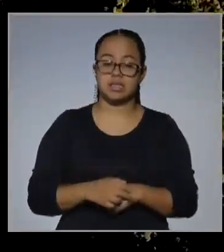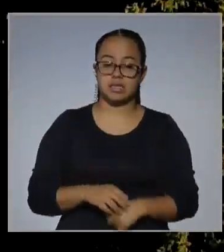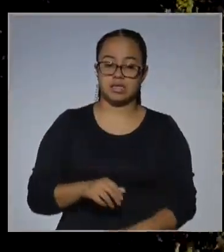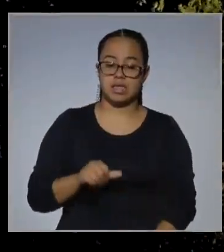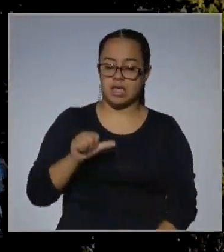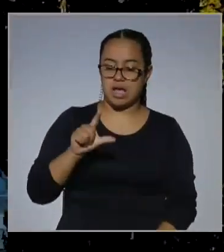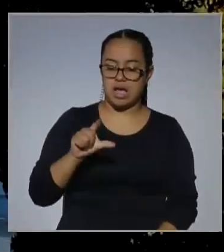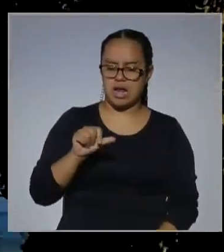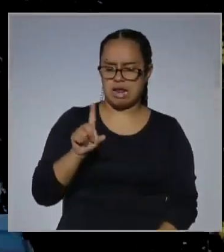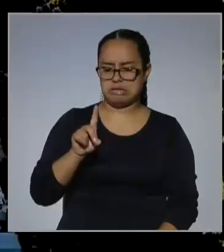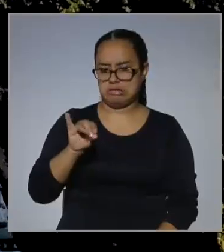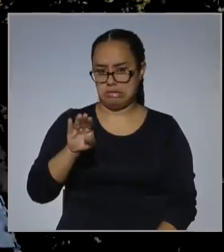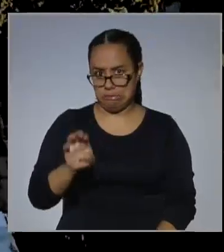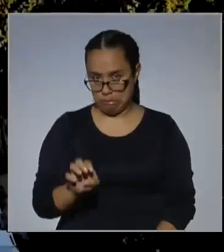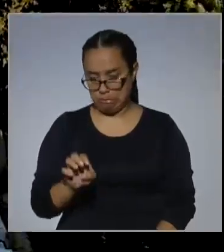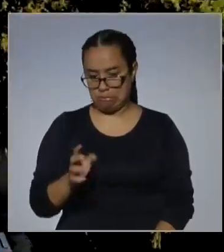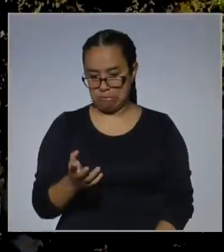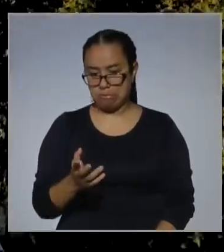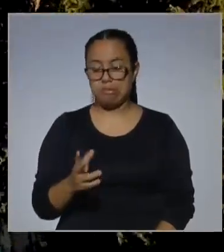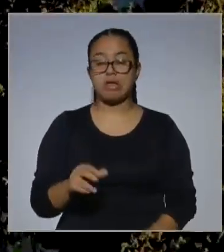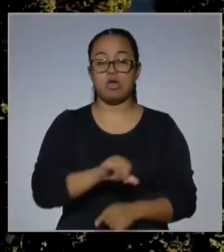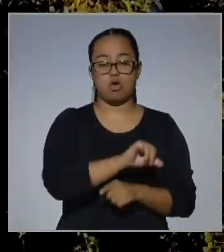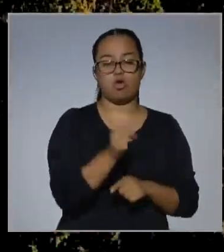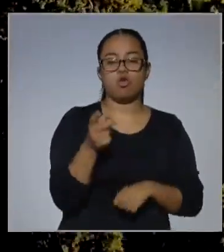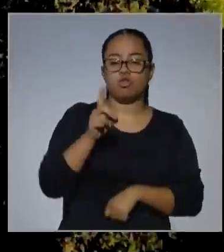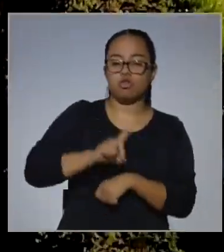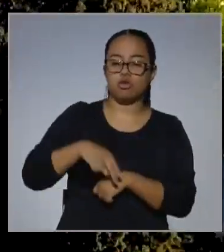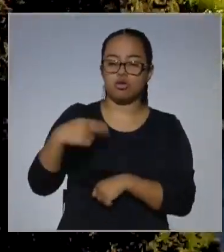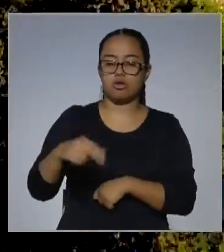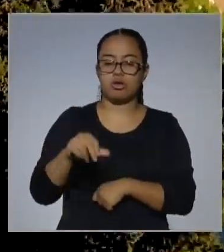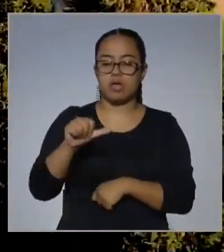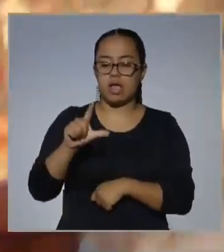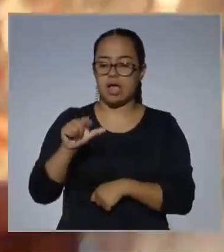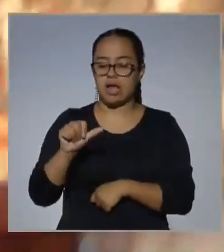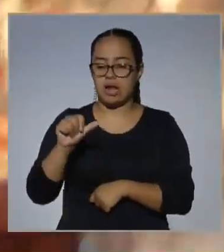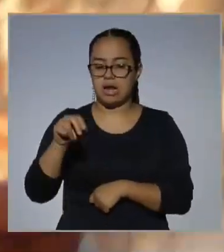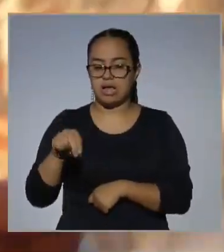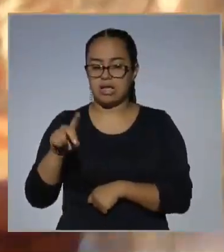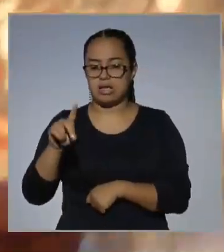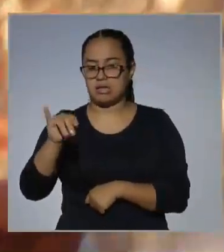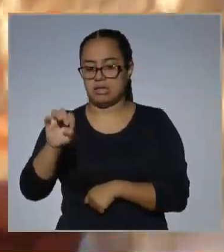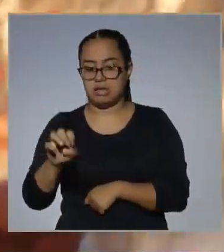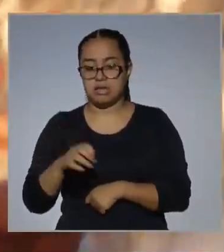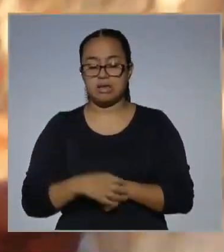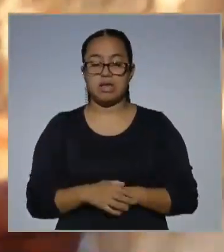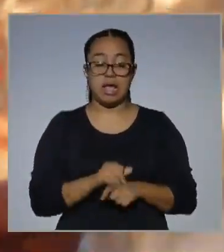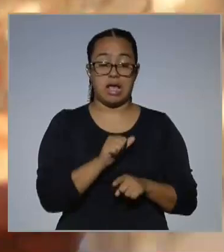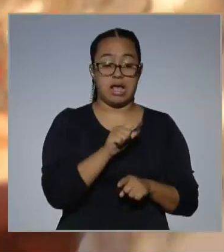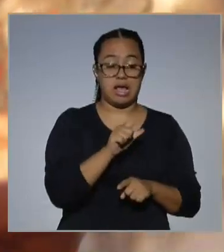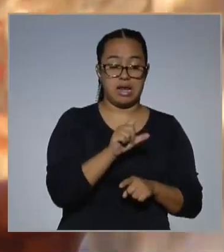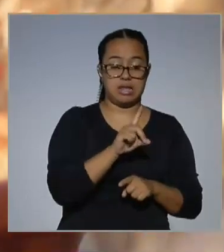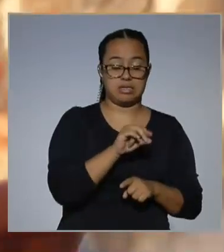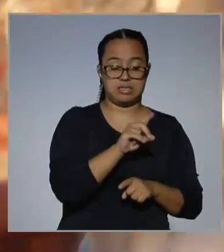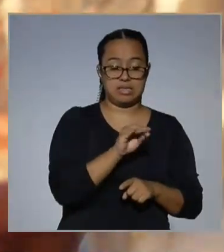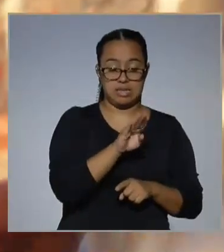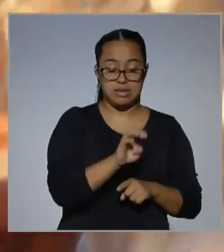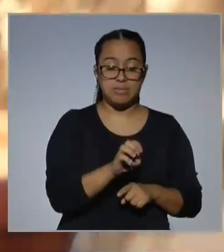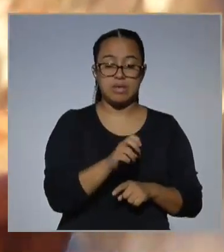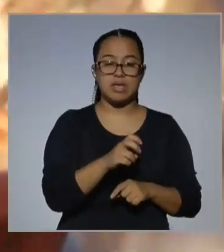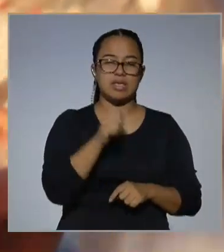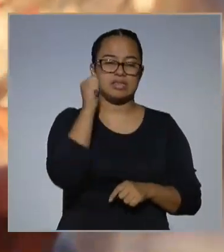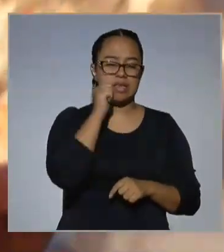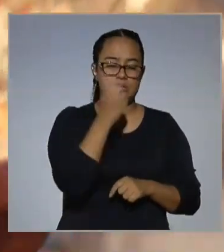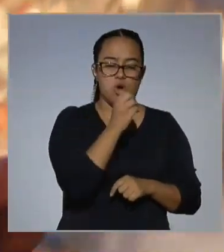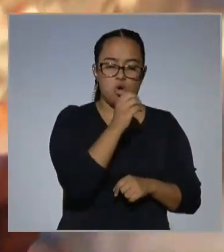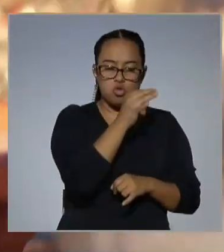Allerseelen y tienen otro día que se llama Allerheiligen. Allerseelen se celebra a finales de